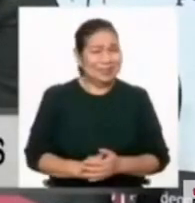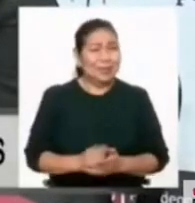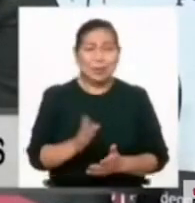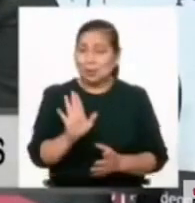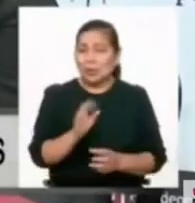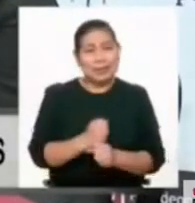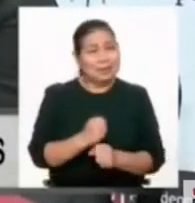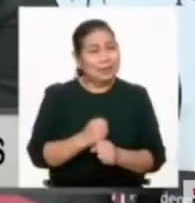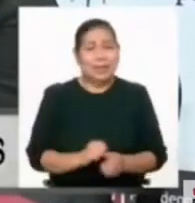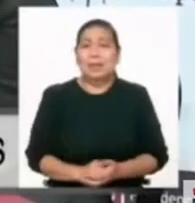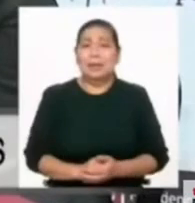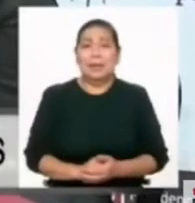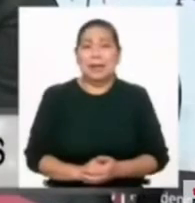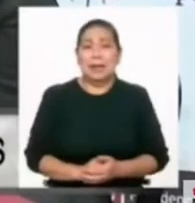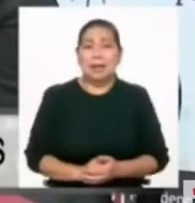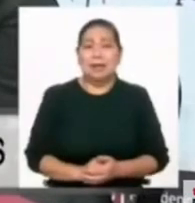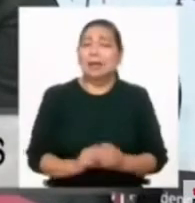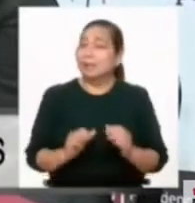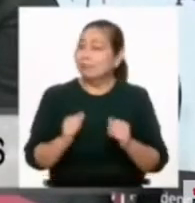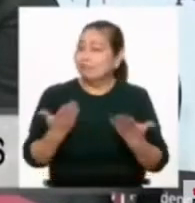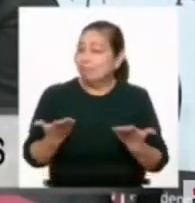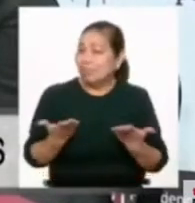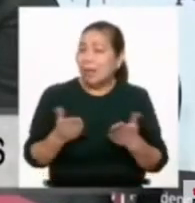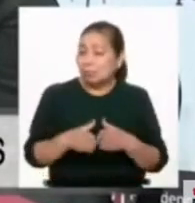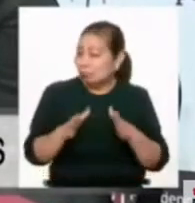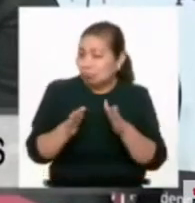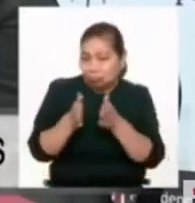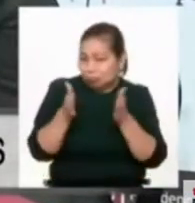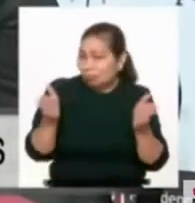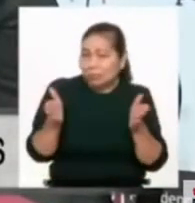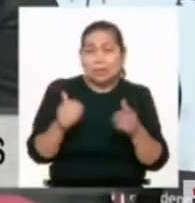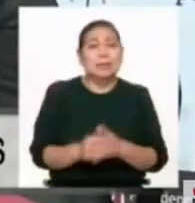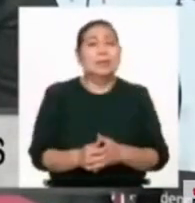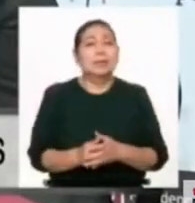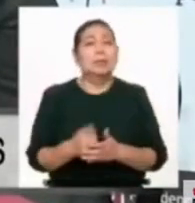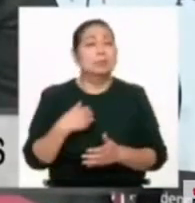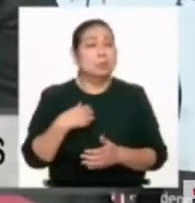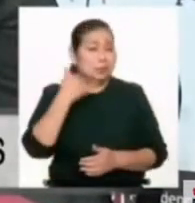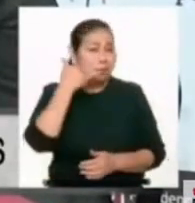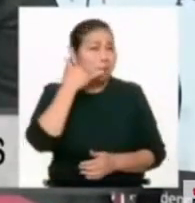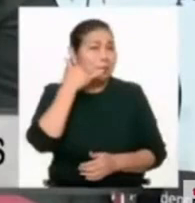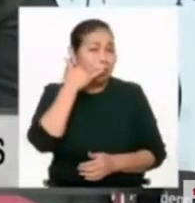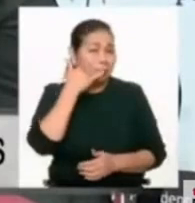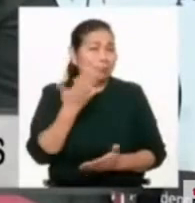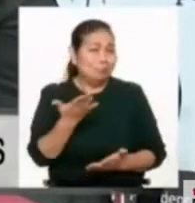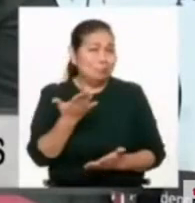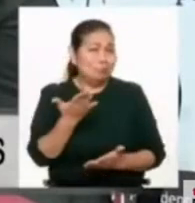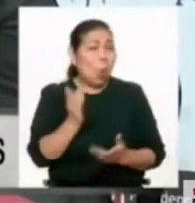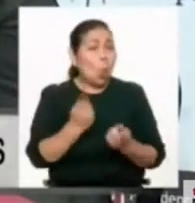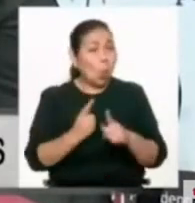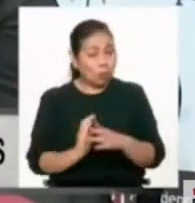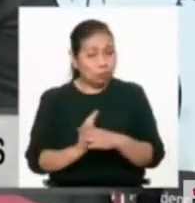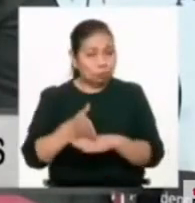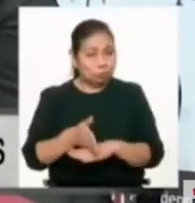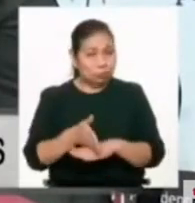no han hecho su trabajo, digamos, de manera amplia. Con mi celular, al